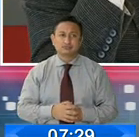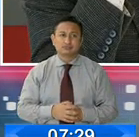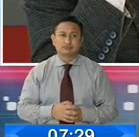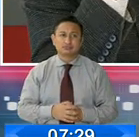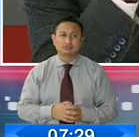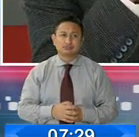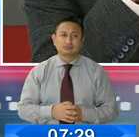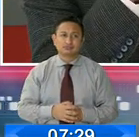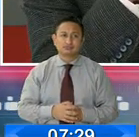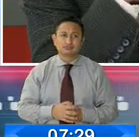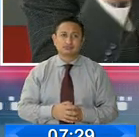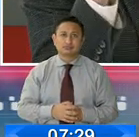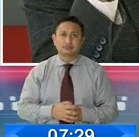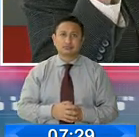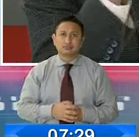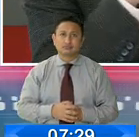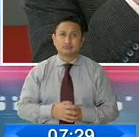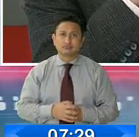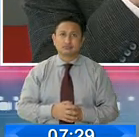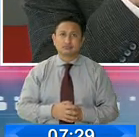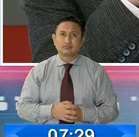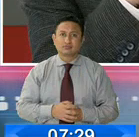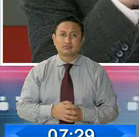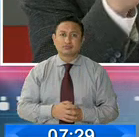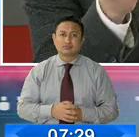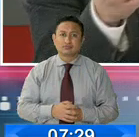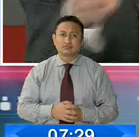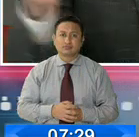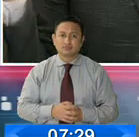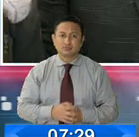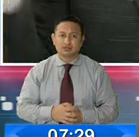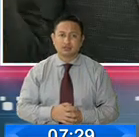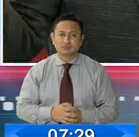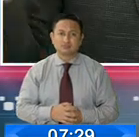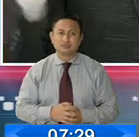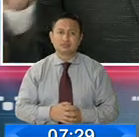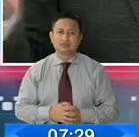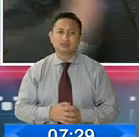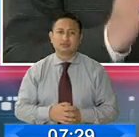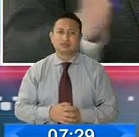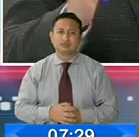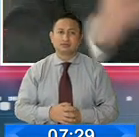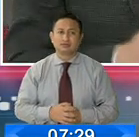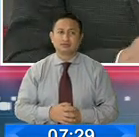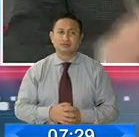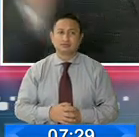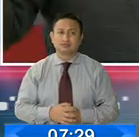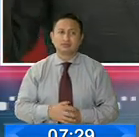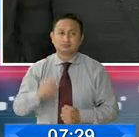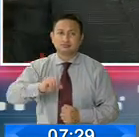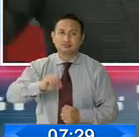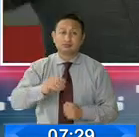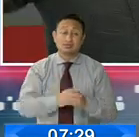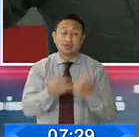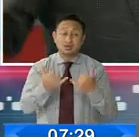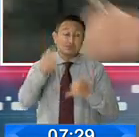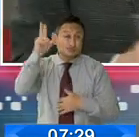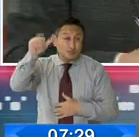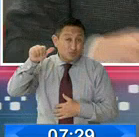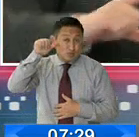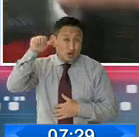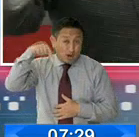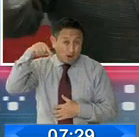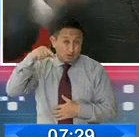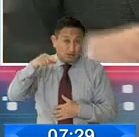Sí, yo tampoco me escuché bien, ingeniero. Parece que el tema de... No, es el tema del internet, ingeniero. Hay veces que el retraso que tenemos de audio, como estamos conectados por